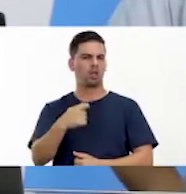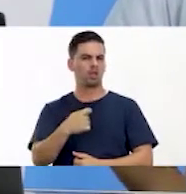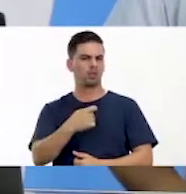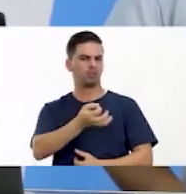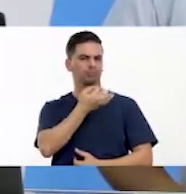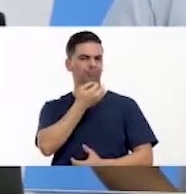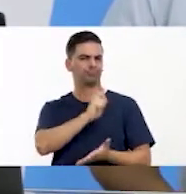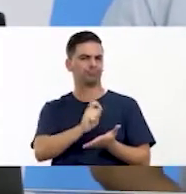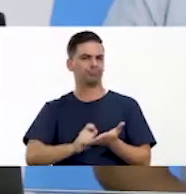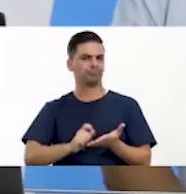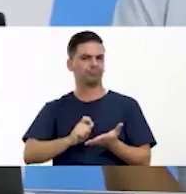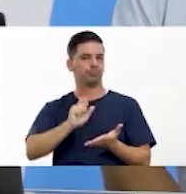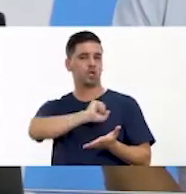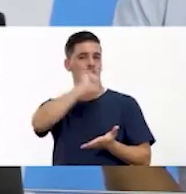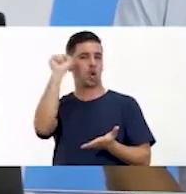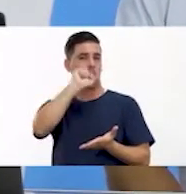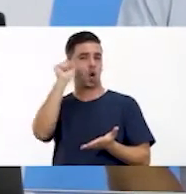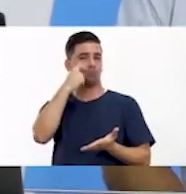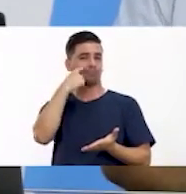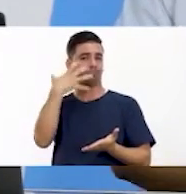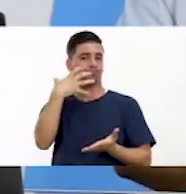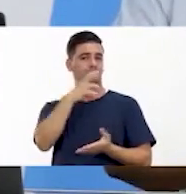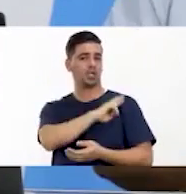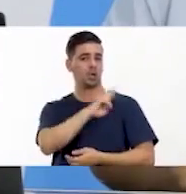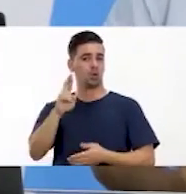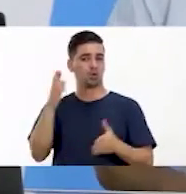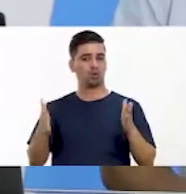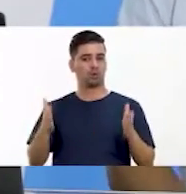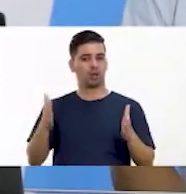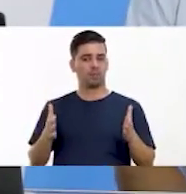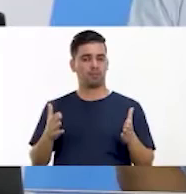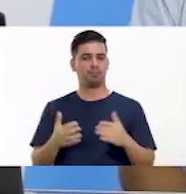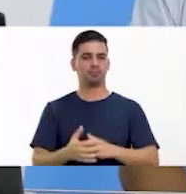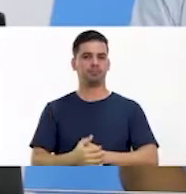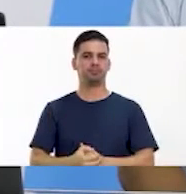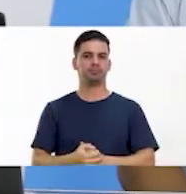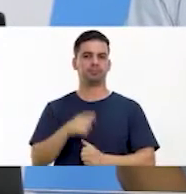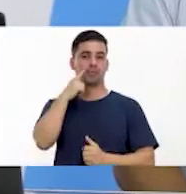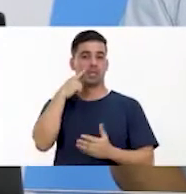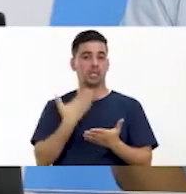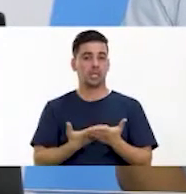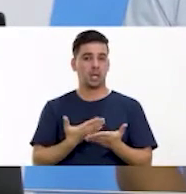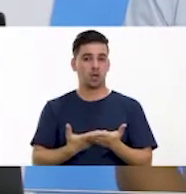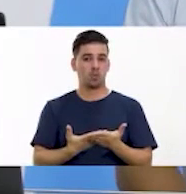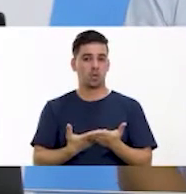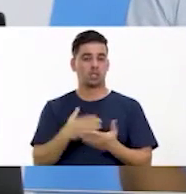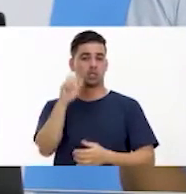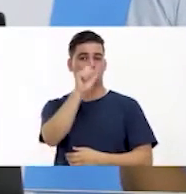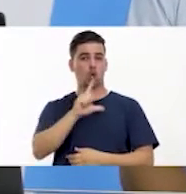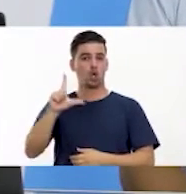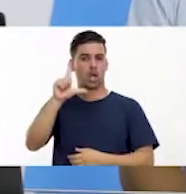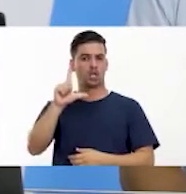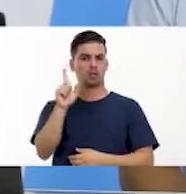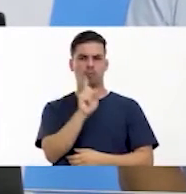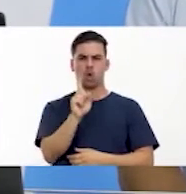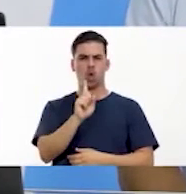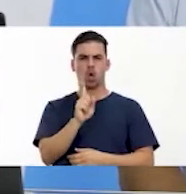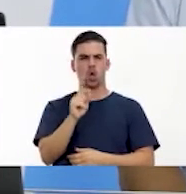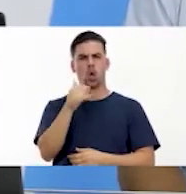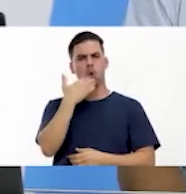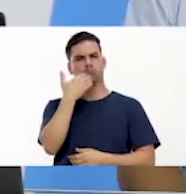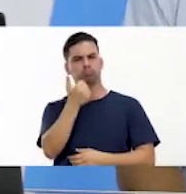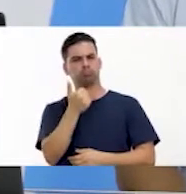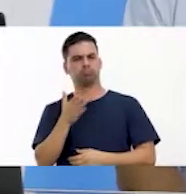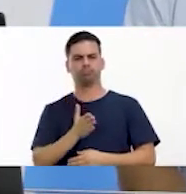destacar los logros de la revolución en esta etapa que demuestran que el socialismo